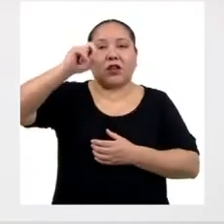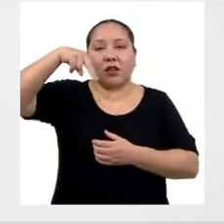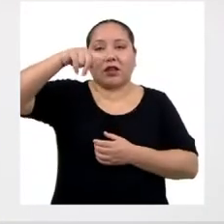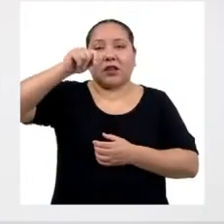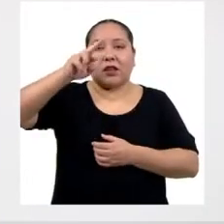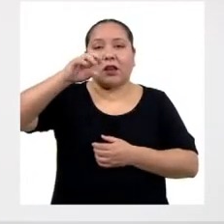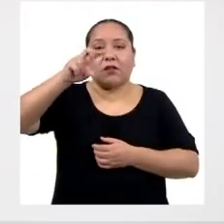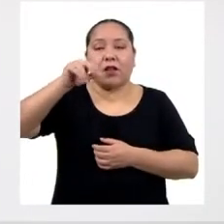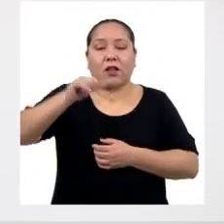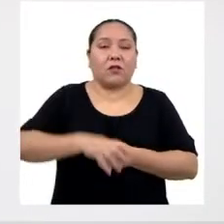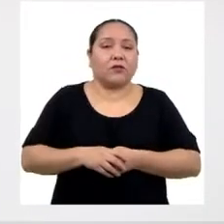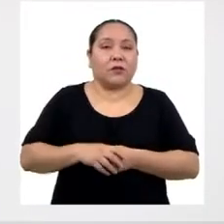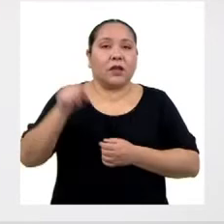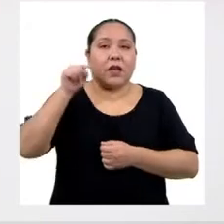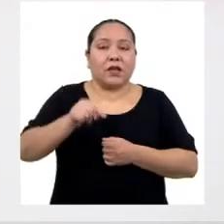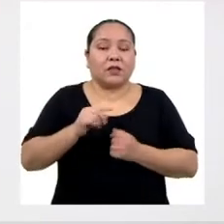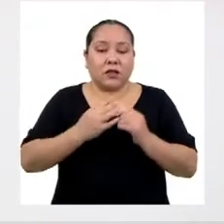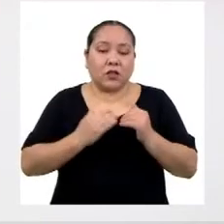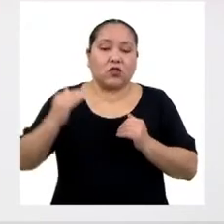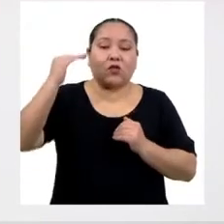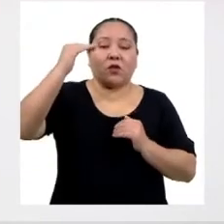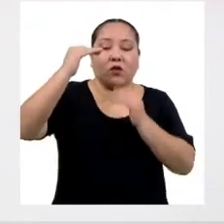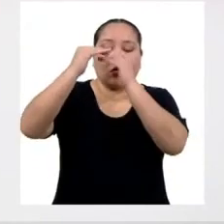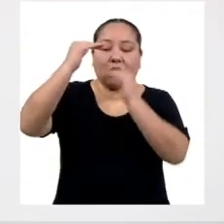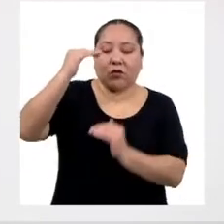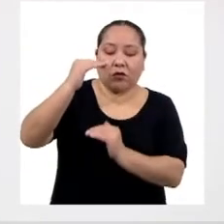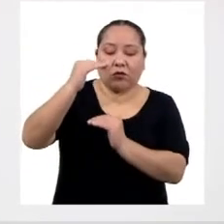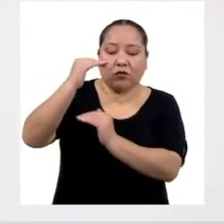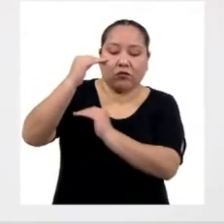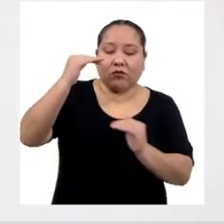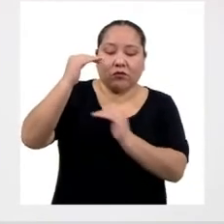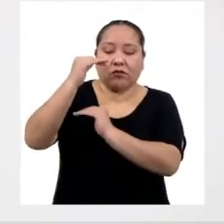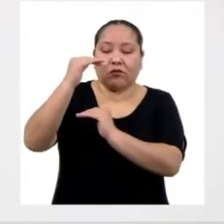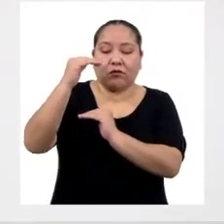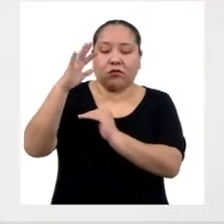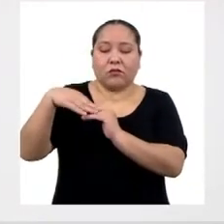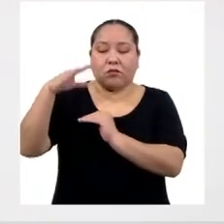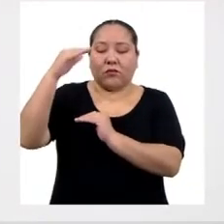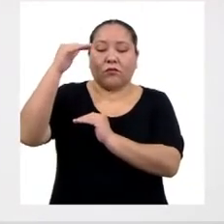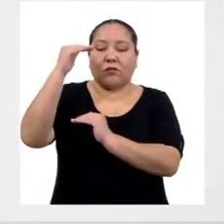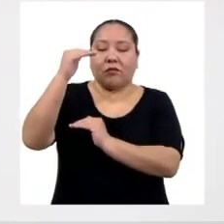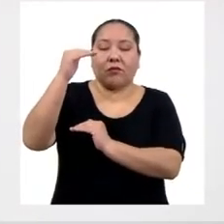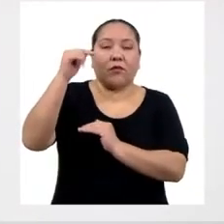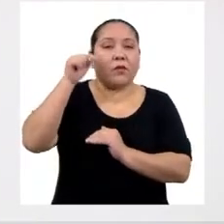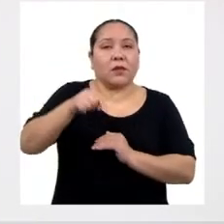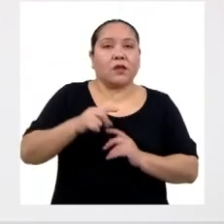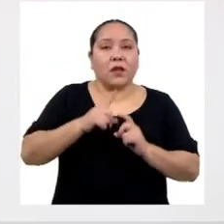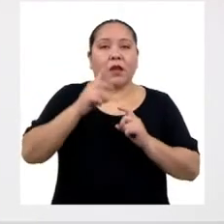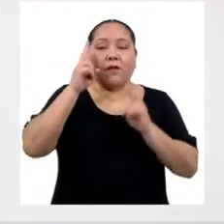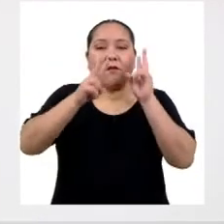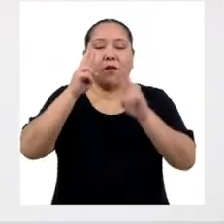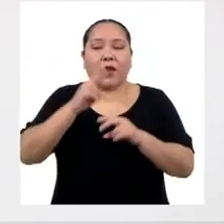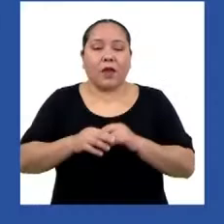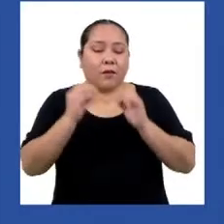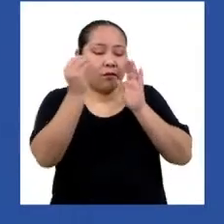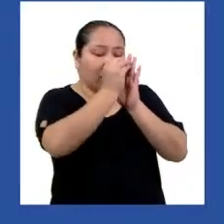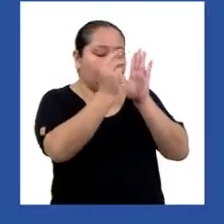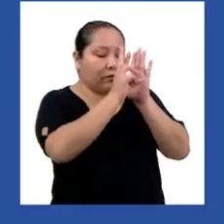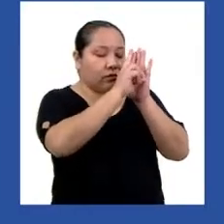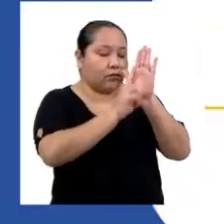es el espacio entre el límite superior e inferior de cada intervalo. Se calcula aplicando la siguiente